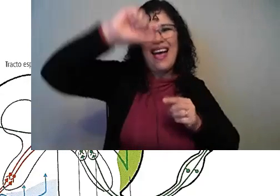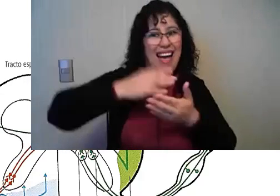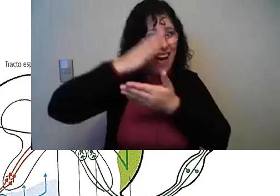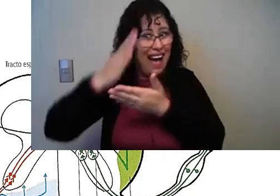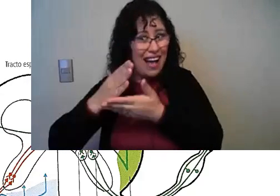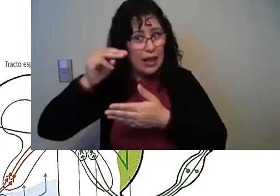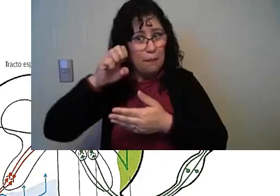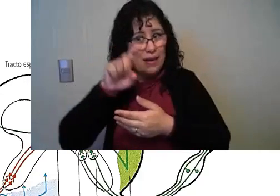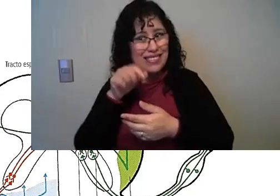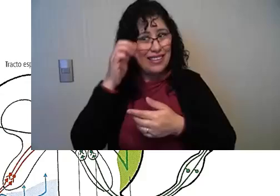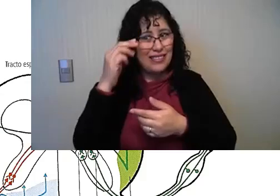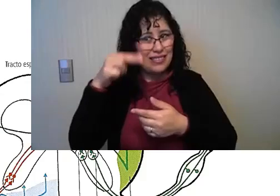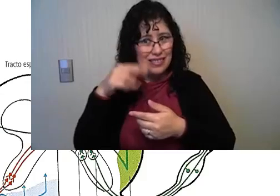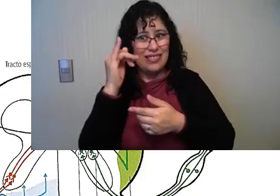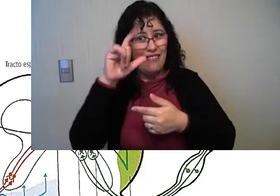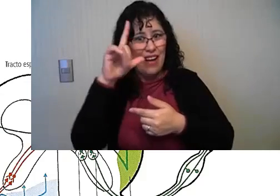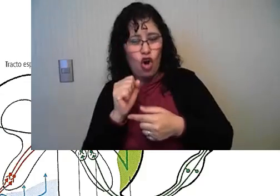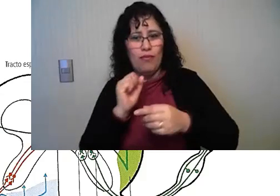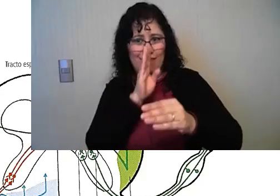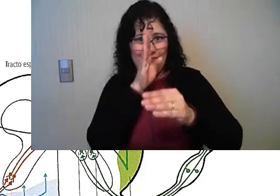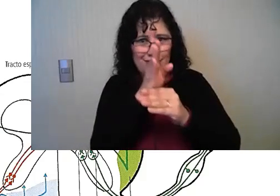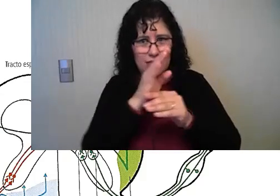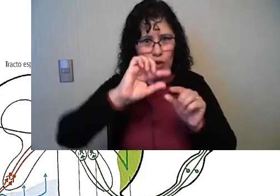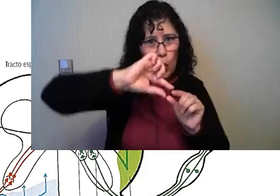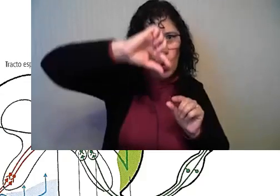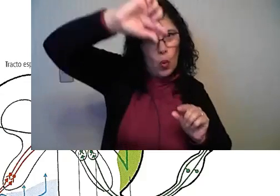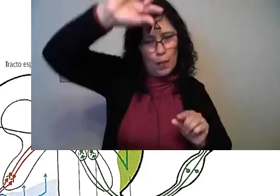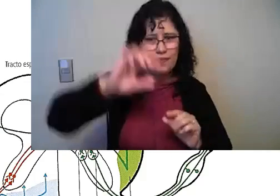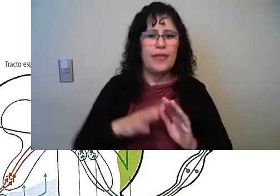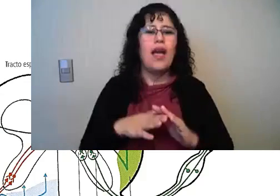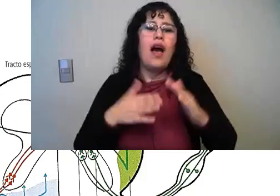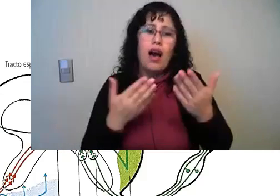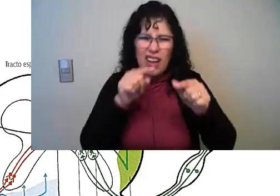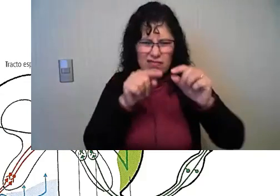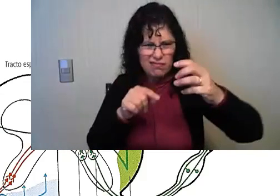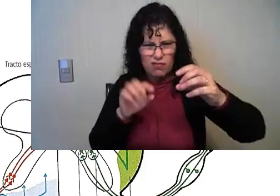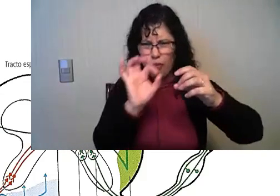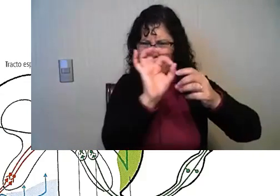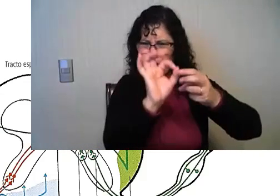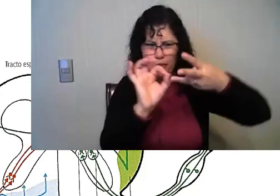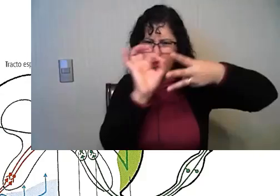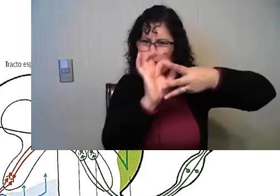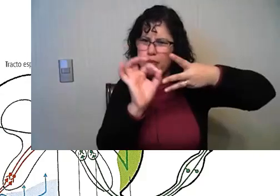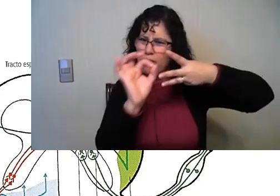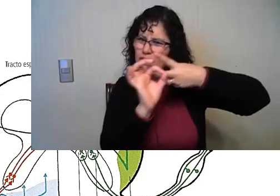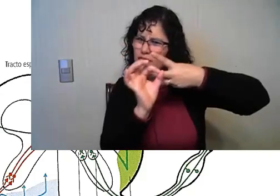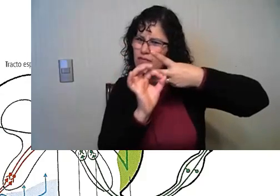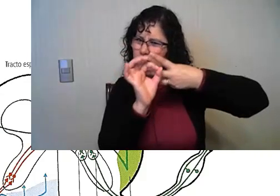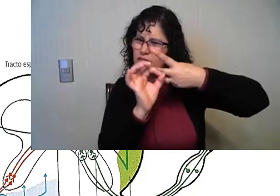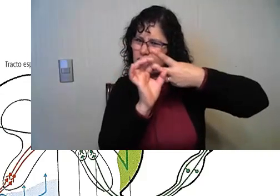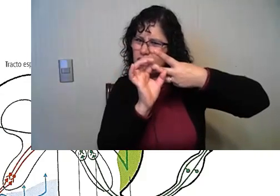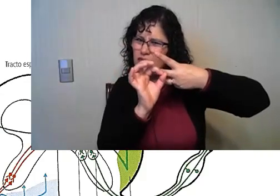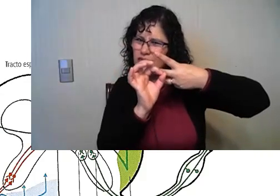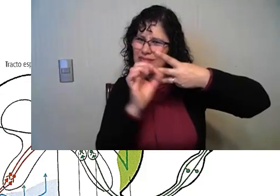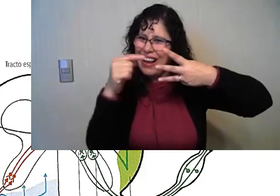está dibujado completamente. Si se fijan, aquí hay una porción un poco más grande que se denomina núcleo